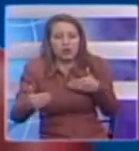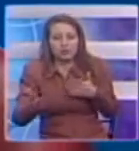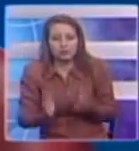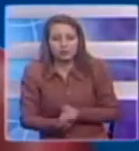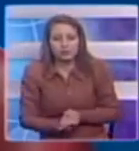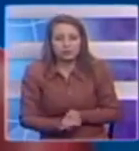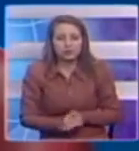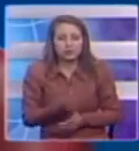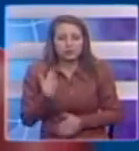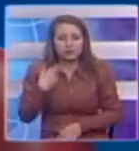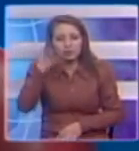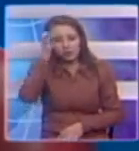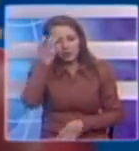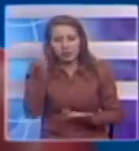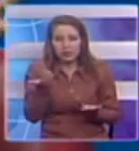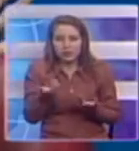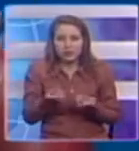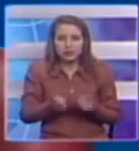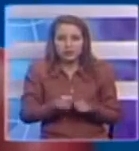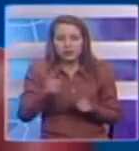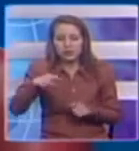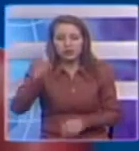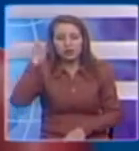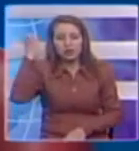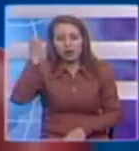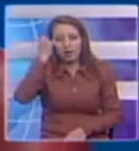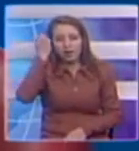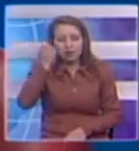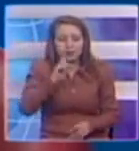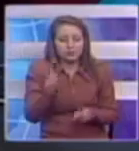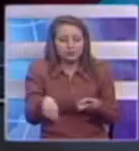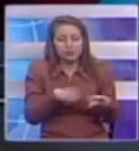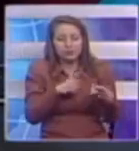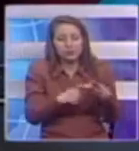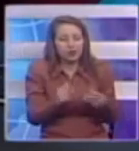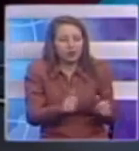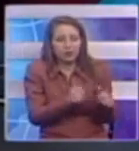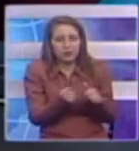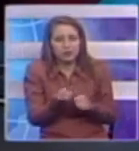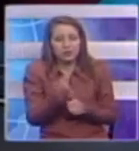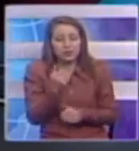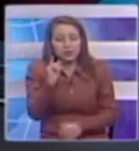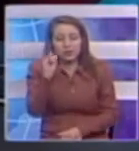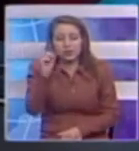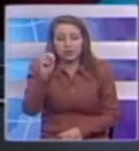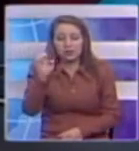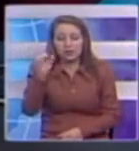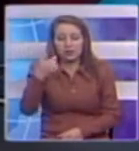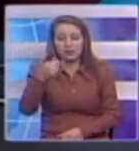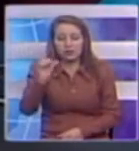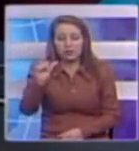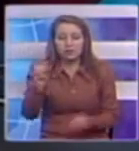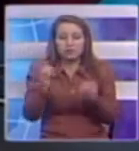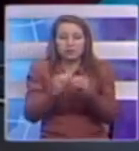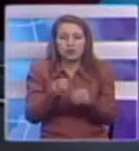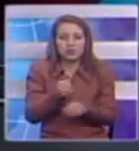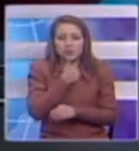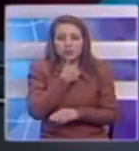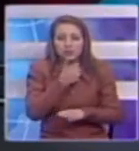creo que esto les va a llenar las alertas. Lo otro es que Interagua estaba produciendo más agua